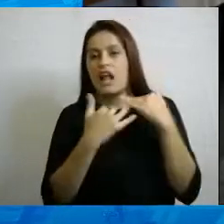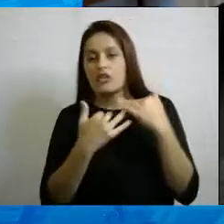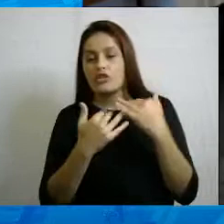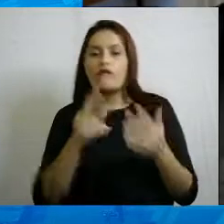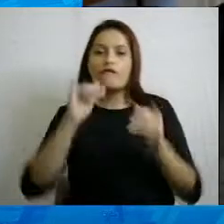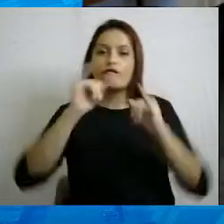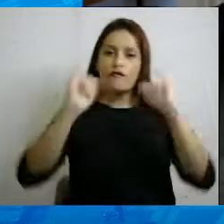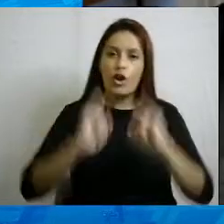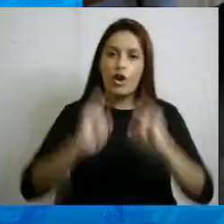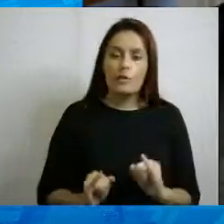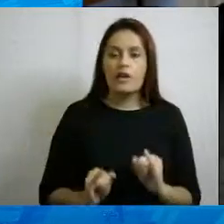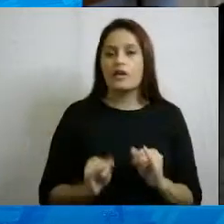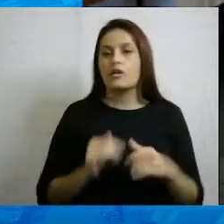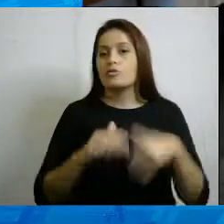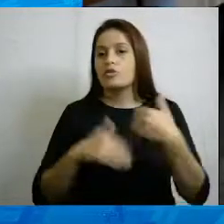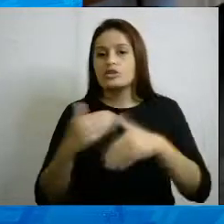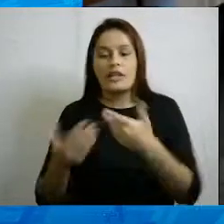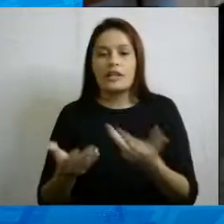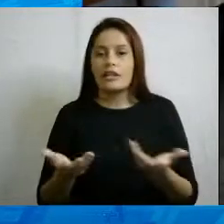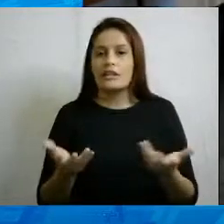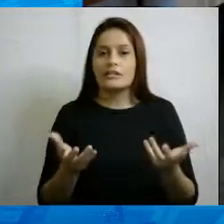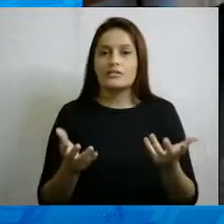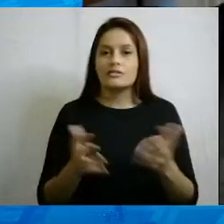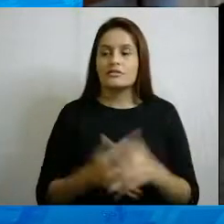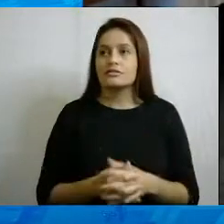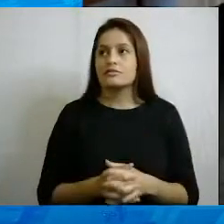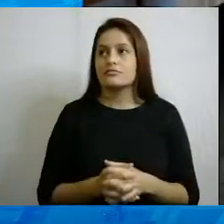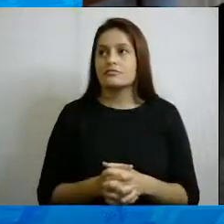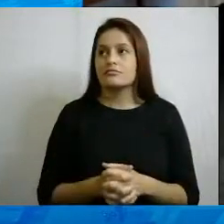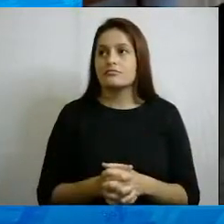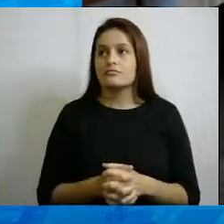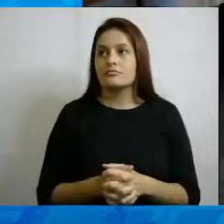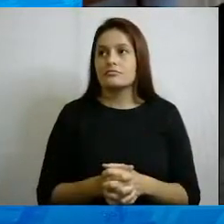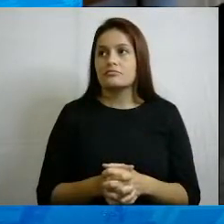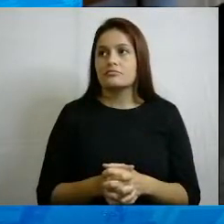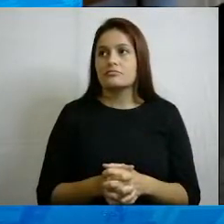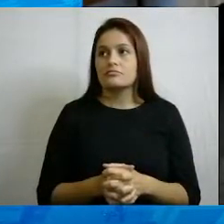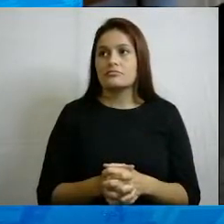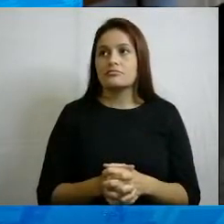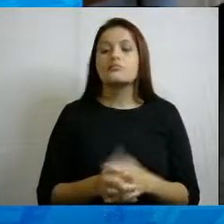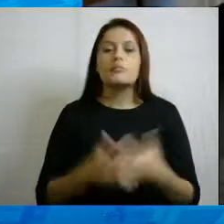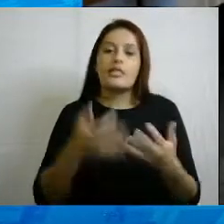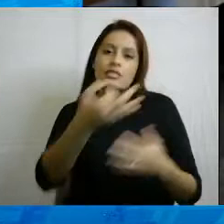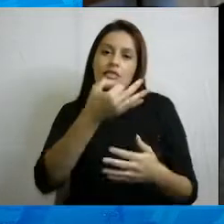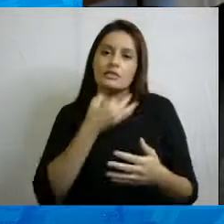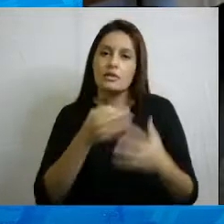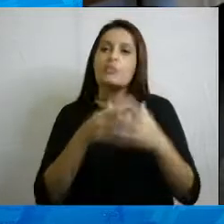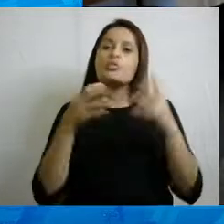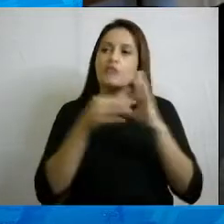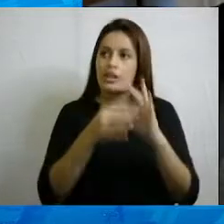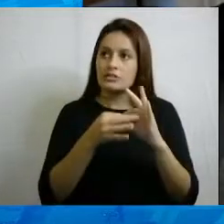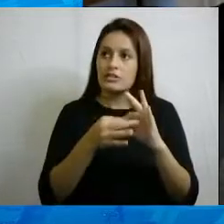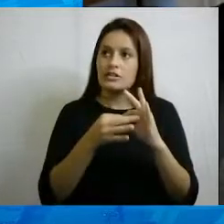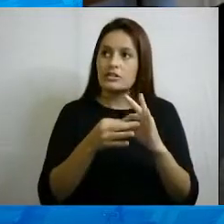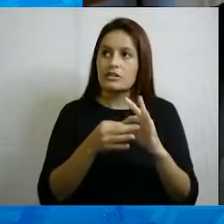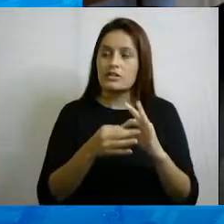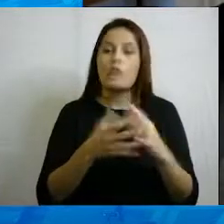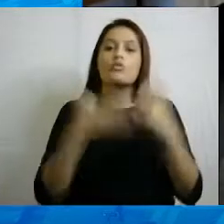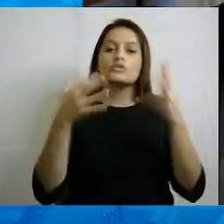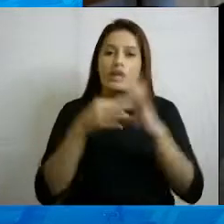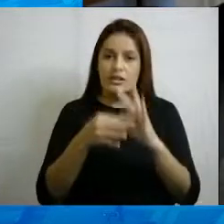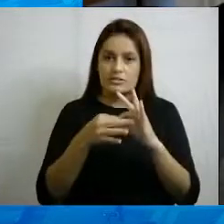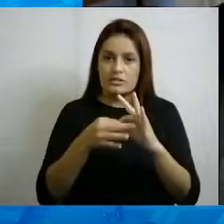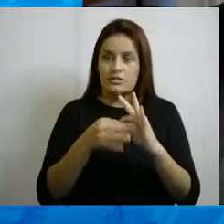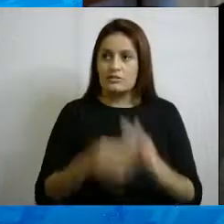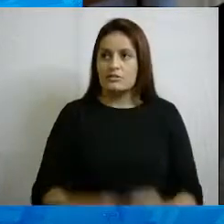forma o el proceder de, en este caso, un inspector. ¿Ya? Okay. Pero lo mejor es verlo directo con Osiris Corbalán. Bueno, muchas gracias. Yo